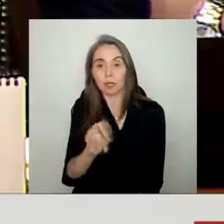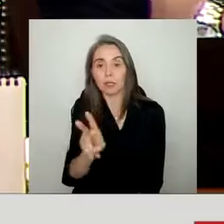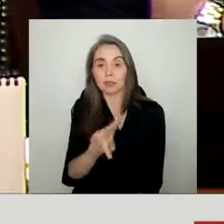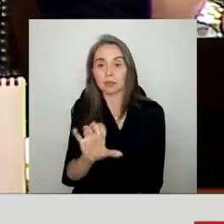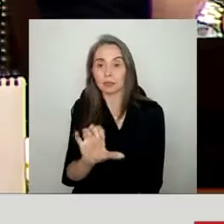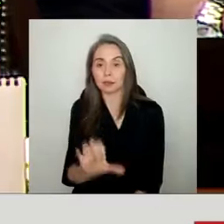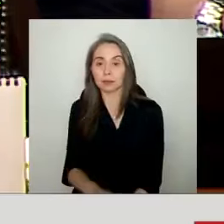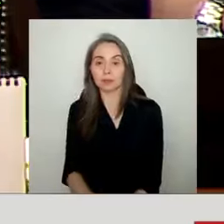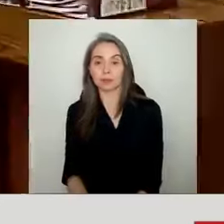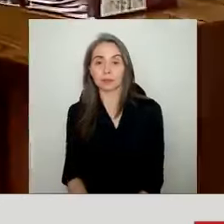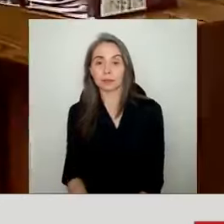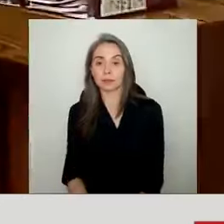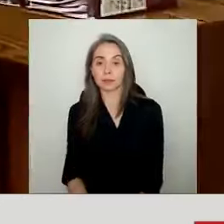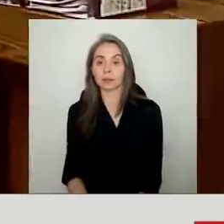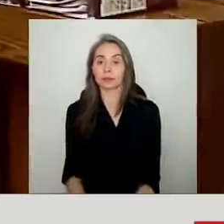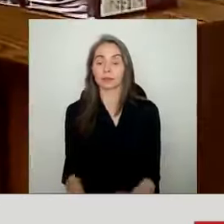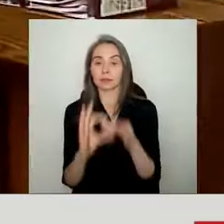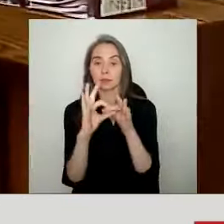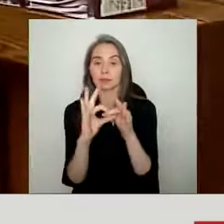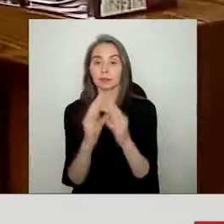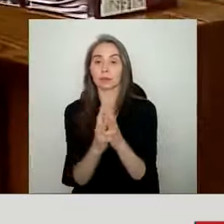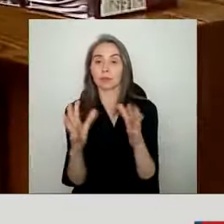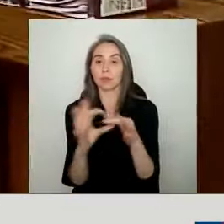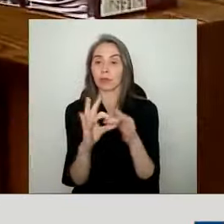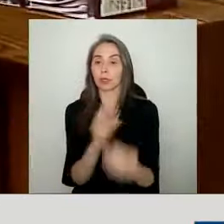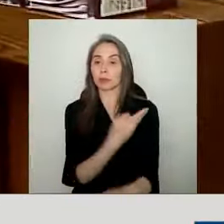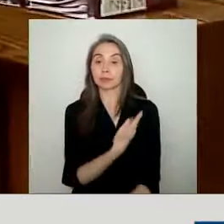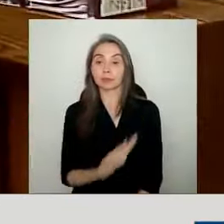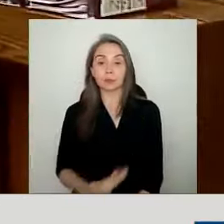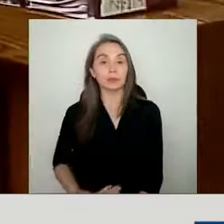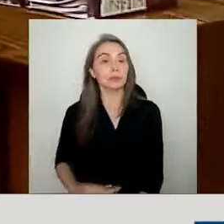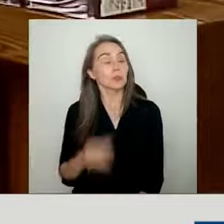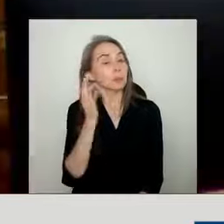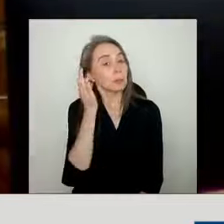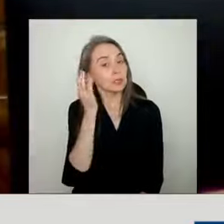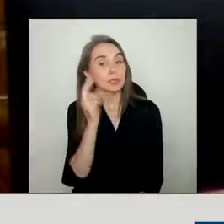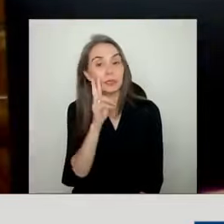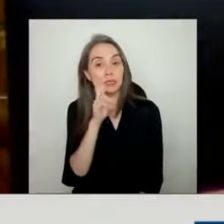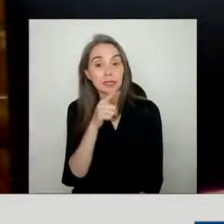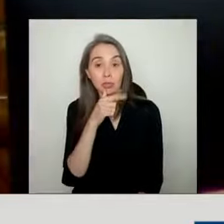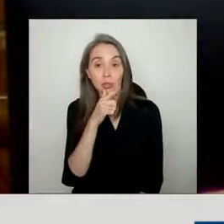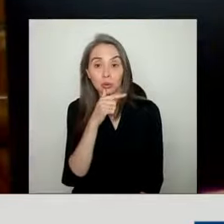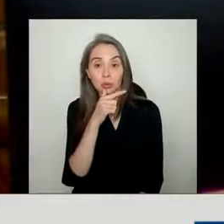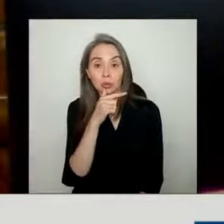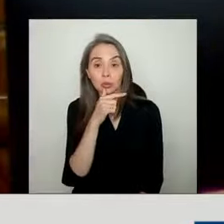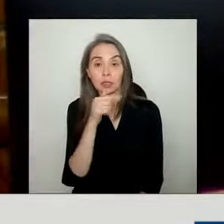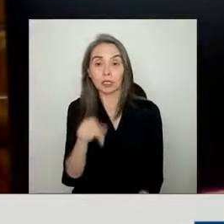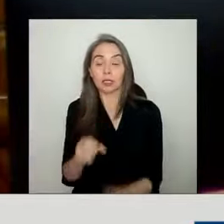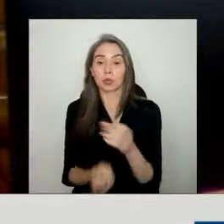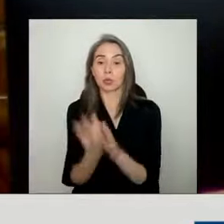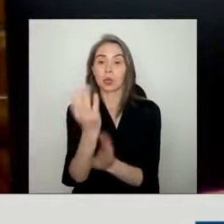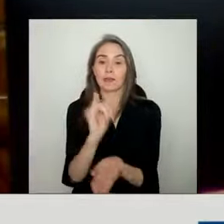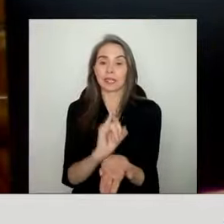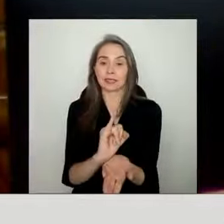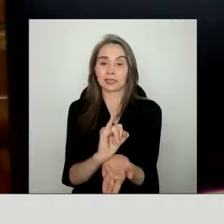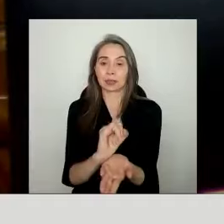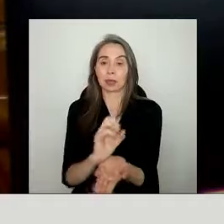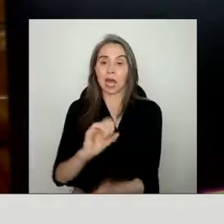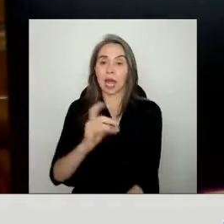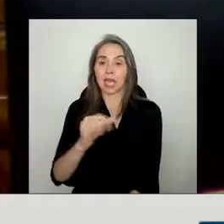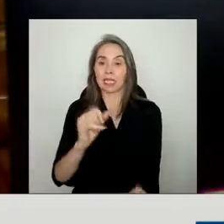va gracias muchas gracias presidenta bueno sin duda que este este órgano esta creación de la agencia de evaluación de las